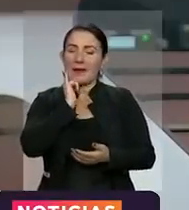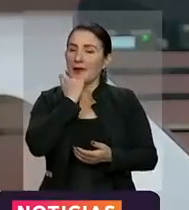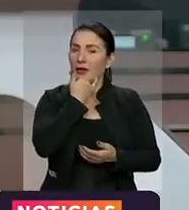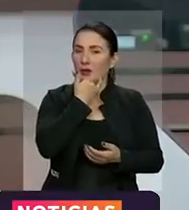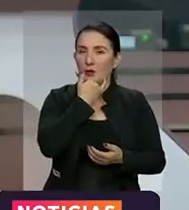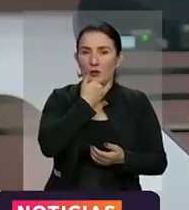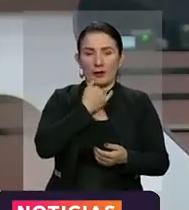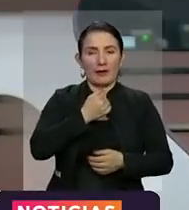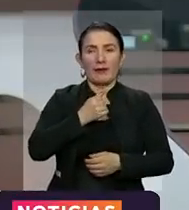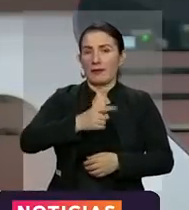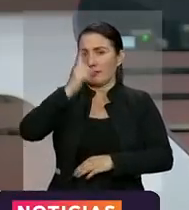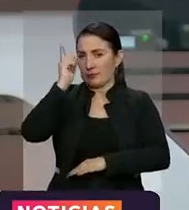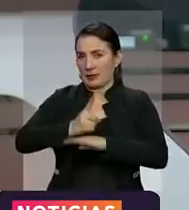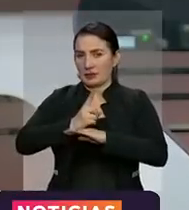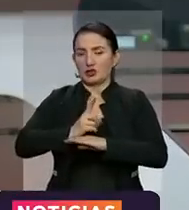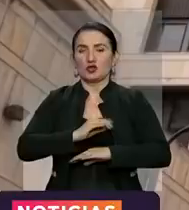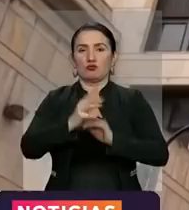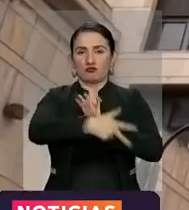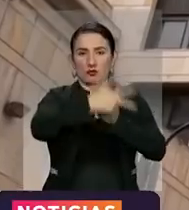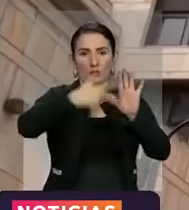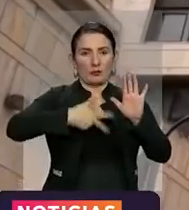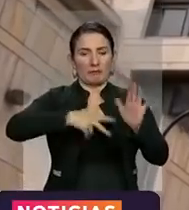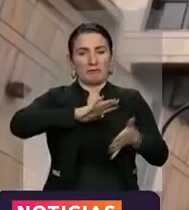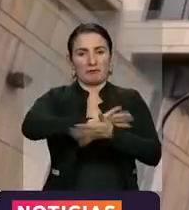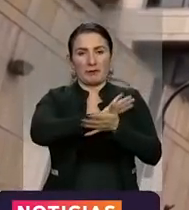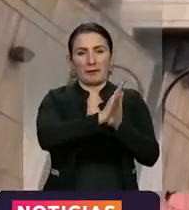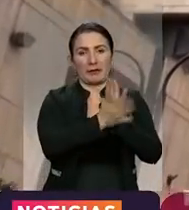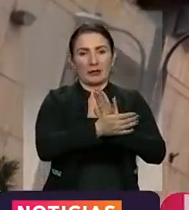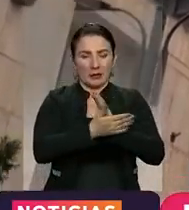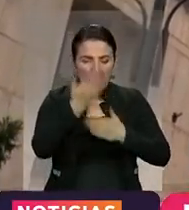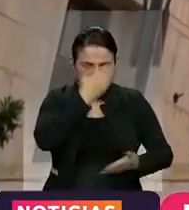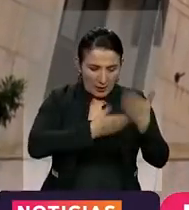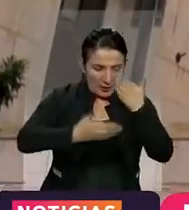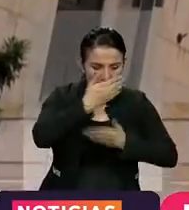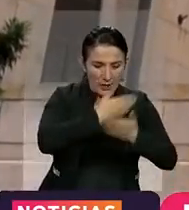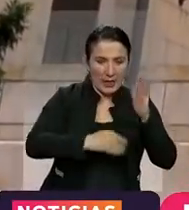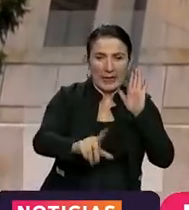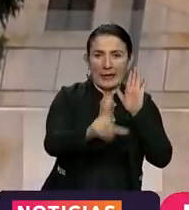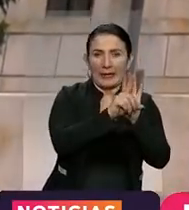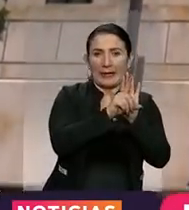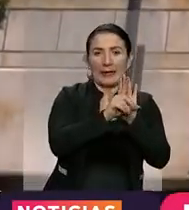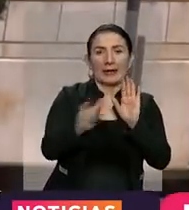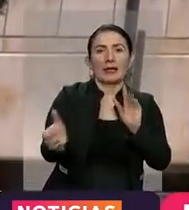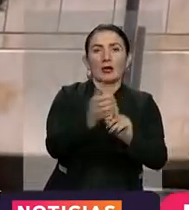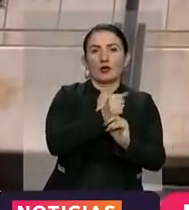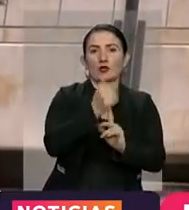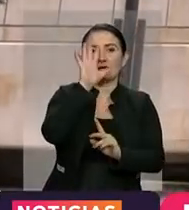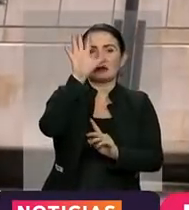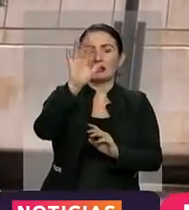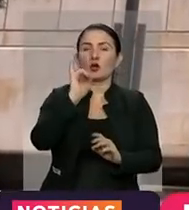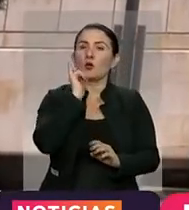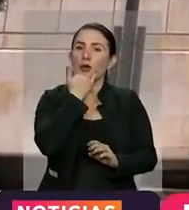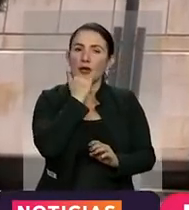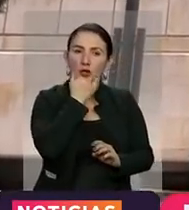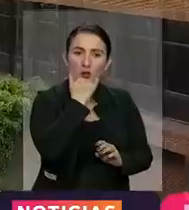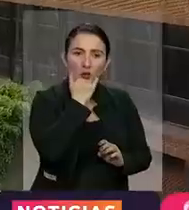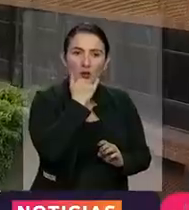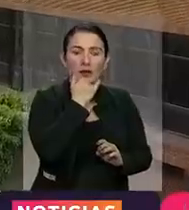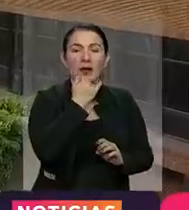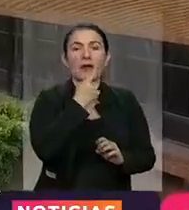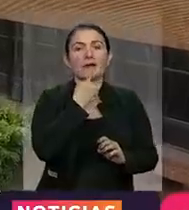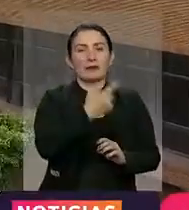la decisión del alto tribunal. En el estudio de la ley, la Corte encontró 5 errores fundamentales que llevaron a declarar